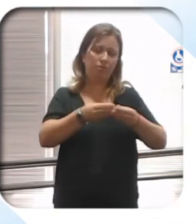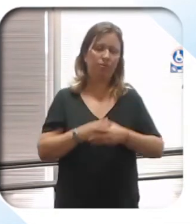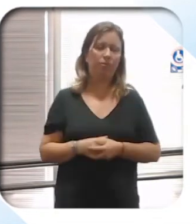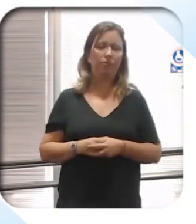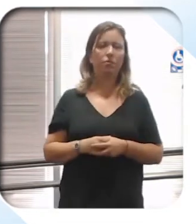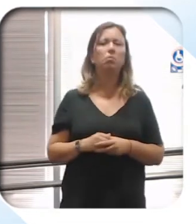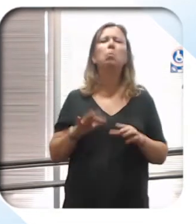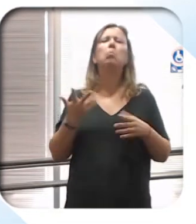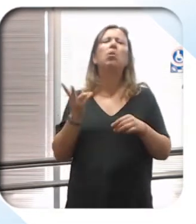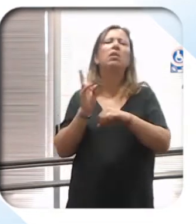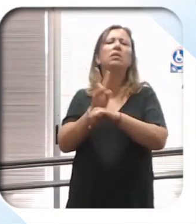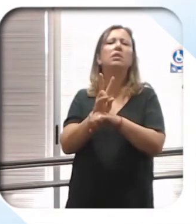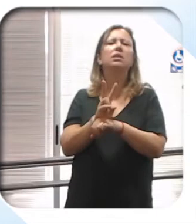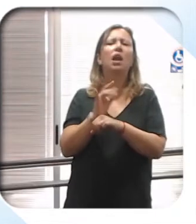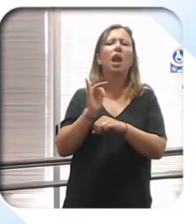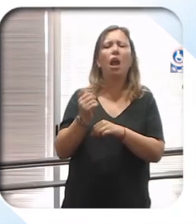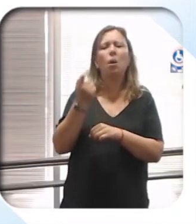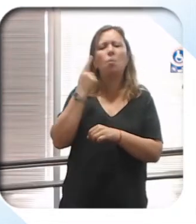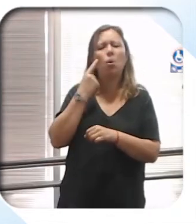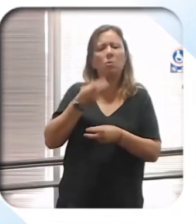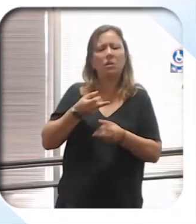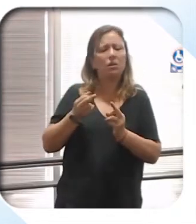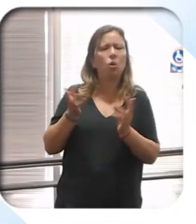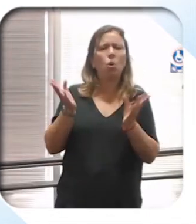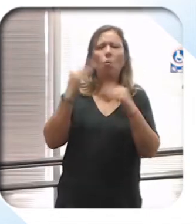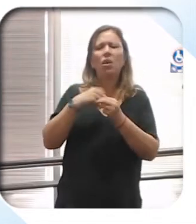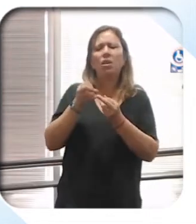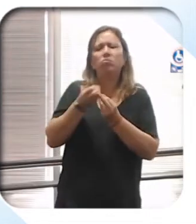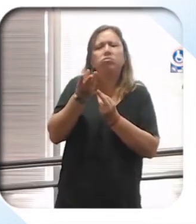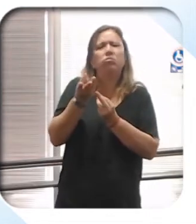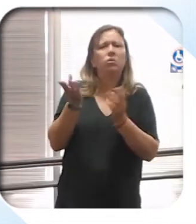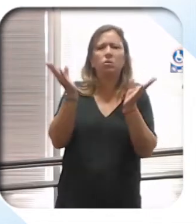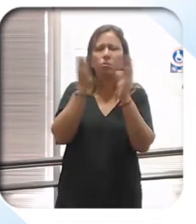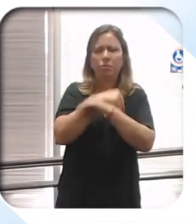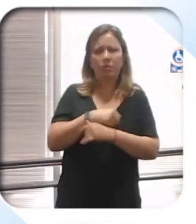El motivo de consulta es una disfunción eréctil sin eyaculación.